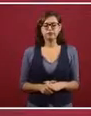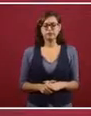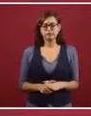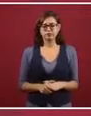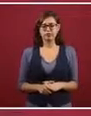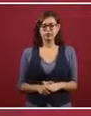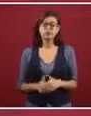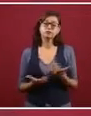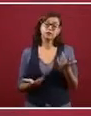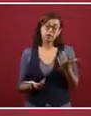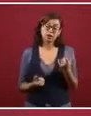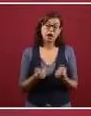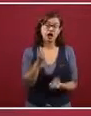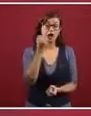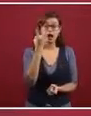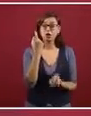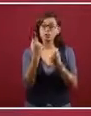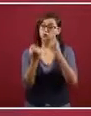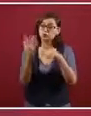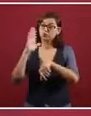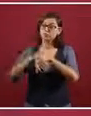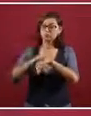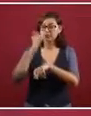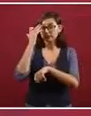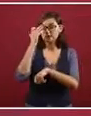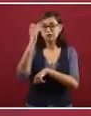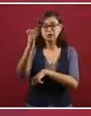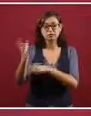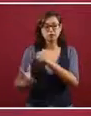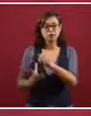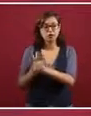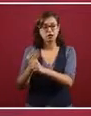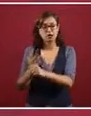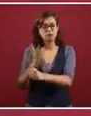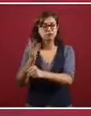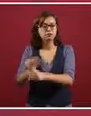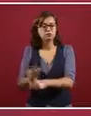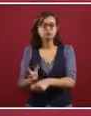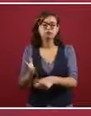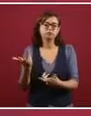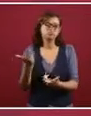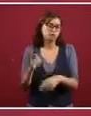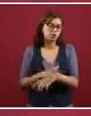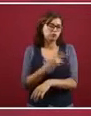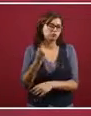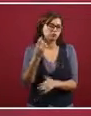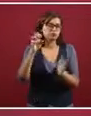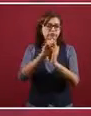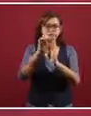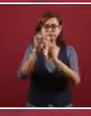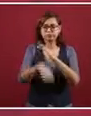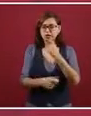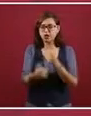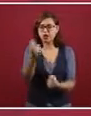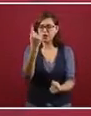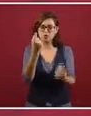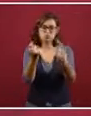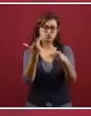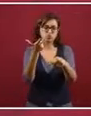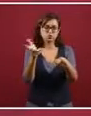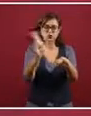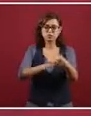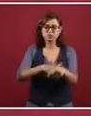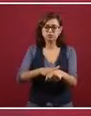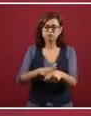a llevar más tiempo porque hay hospitales, por ejemplo,